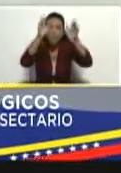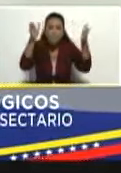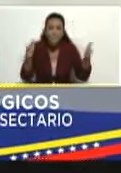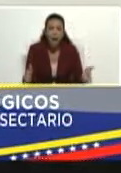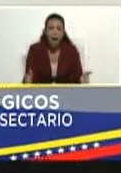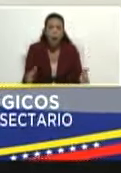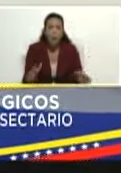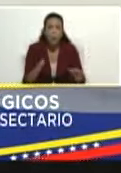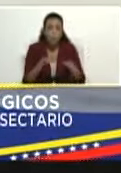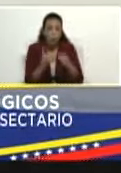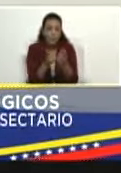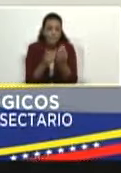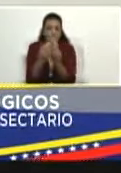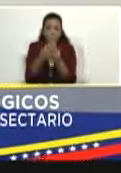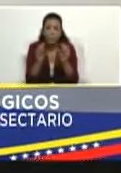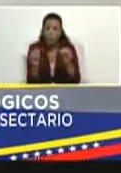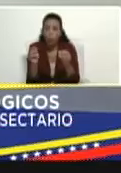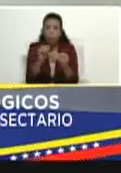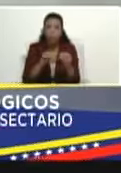un poquito de este producto.